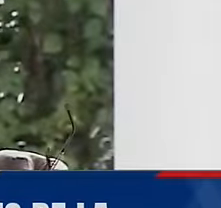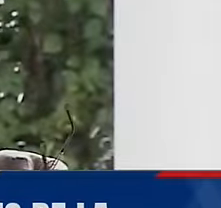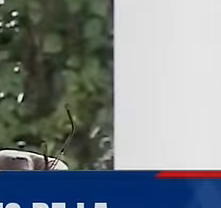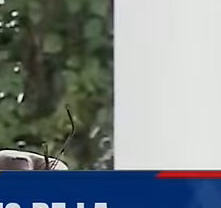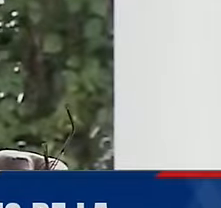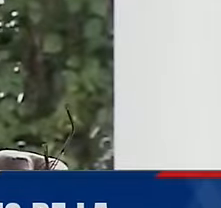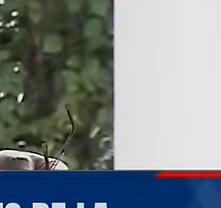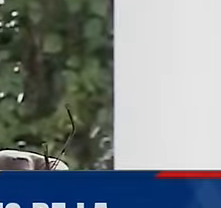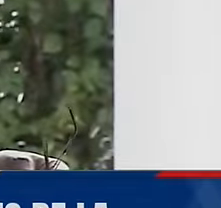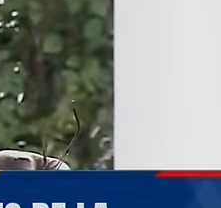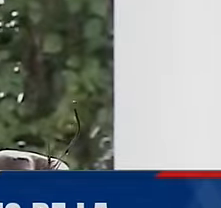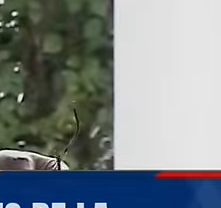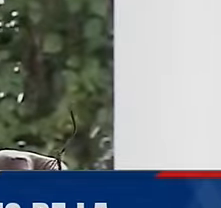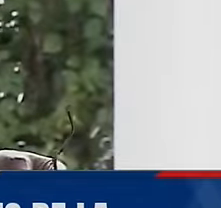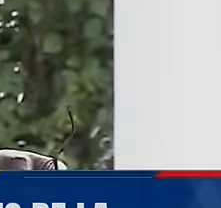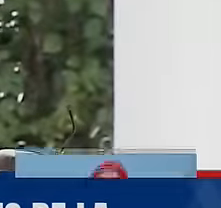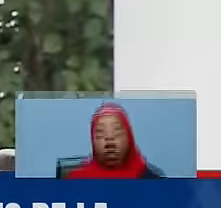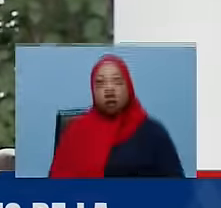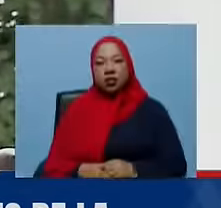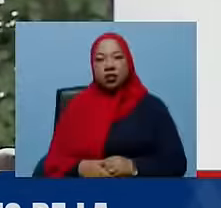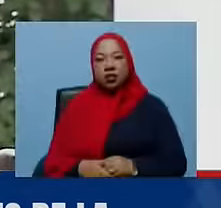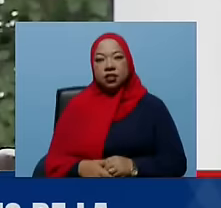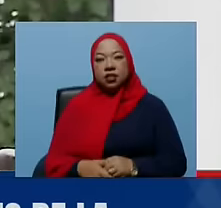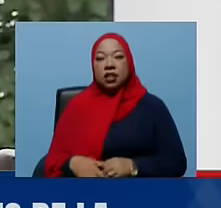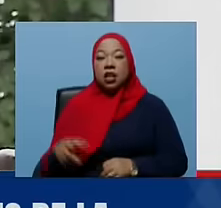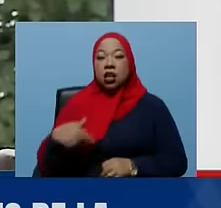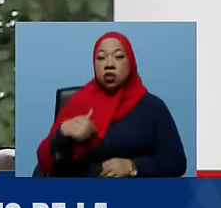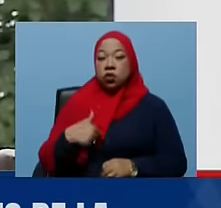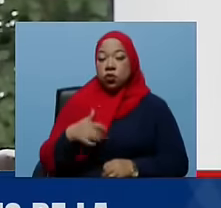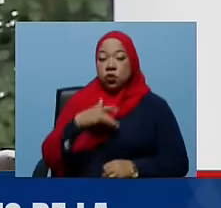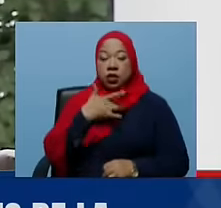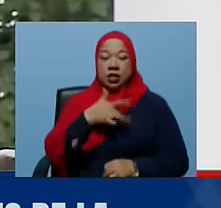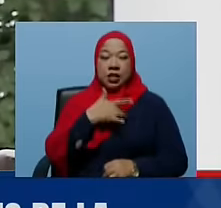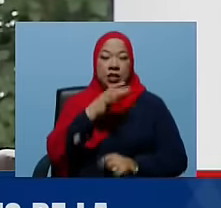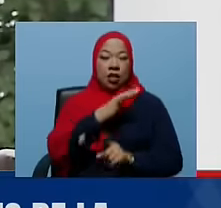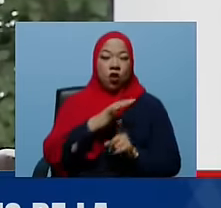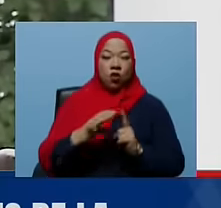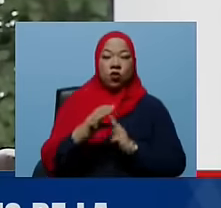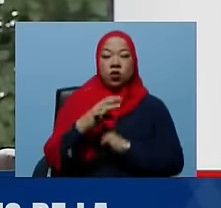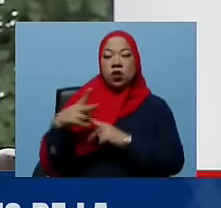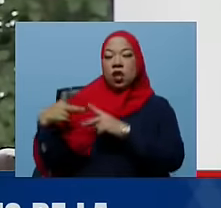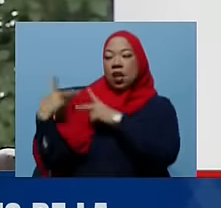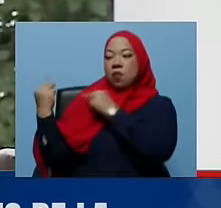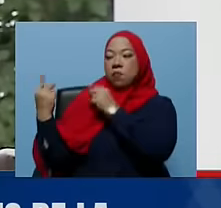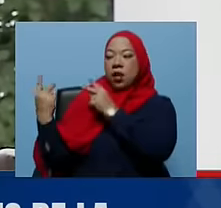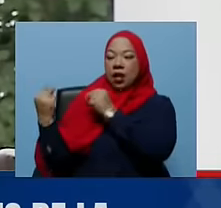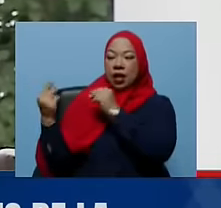Soy cultor de la esperanza, cultor de la verdad,